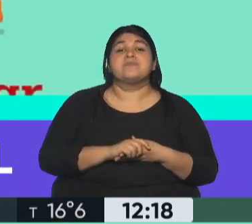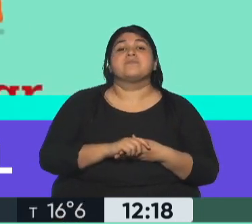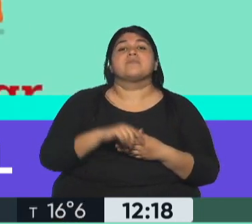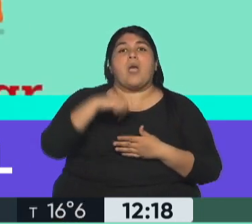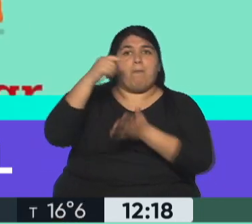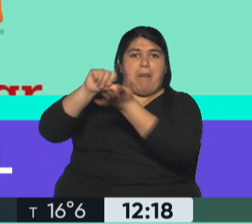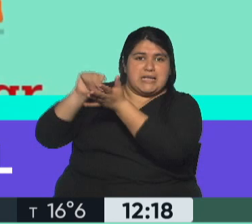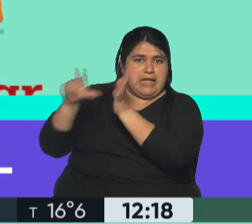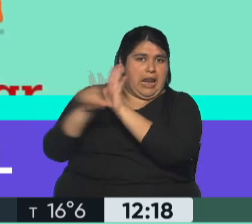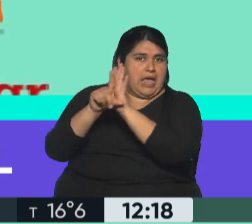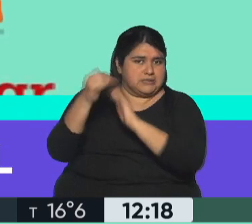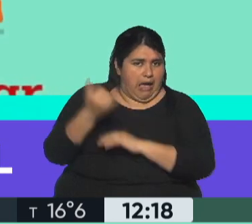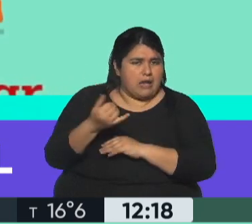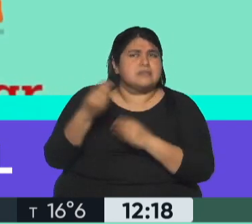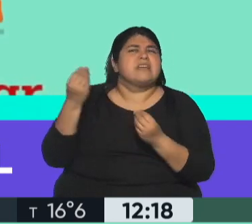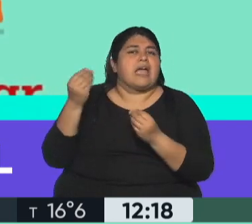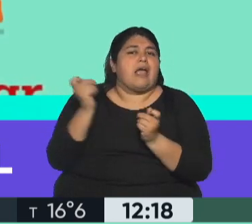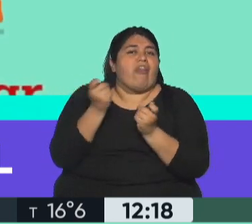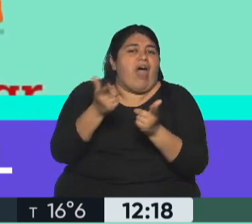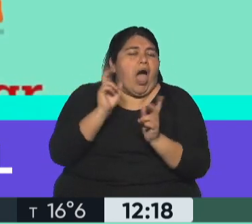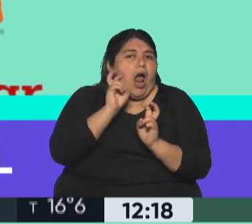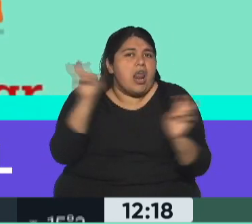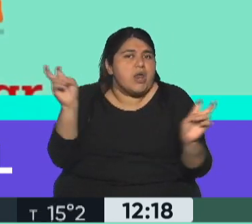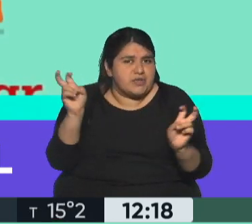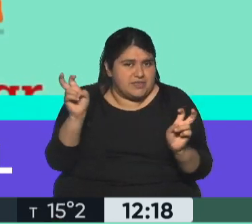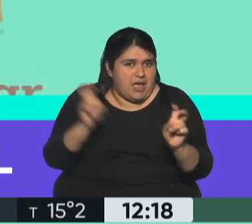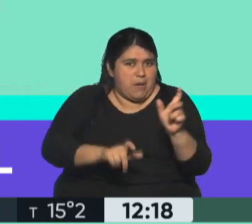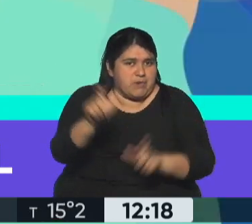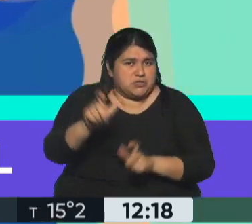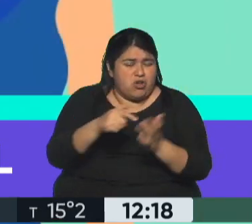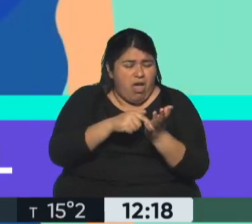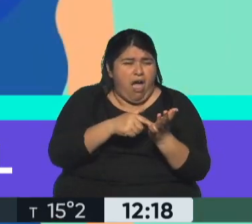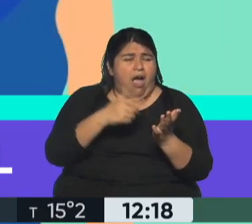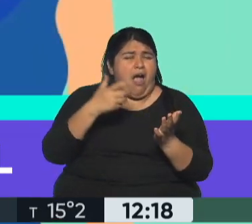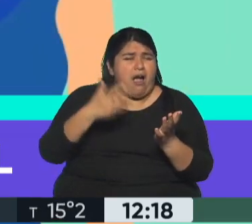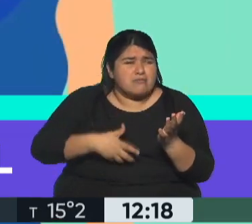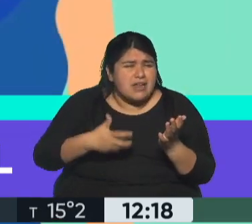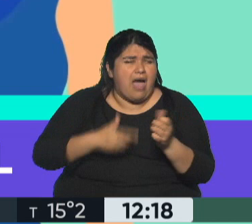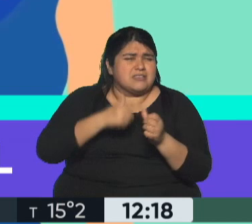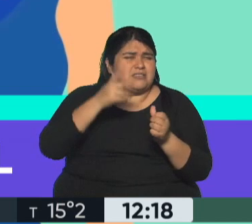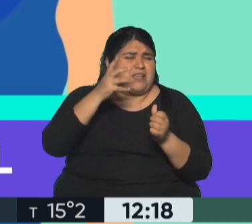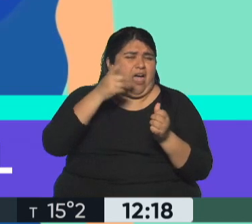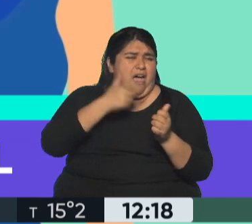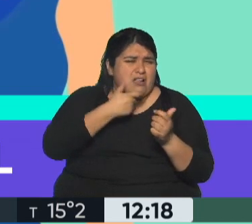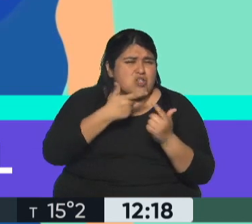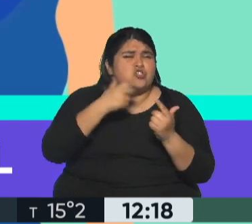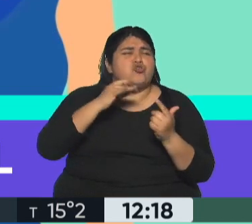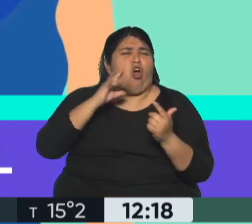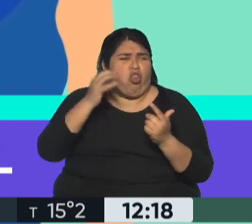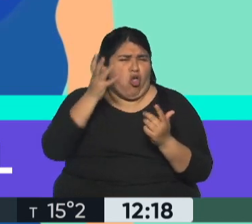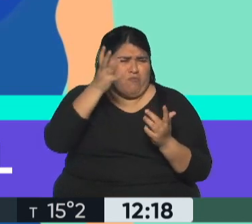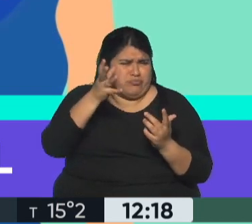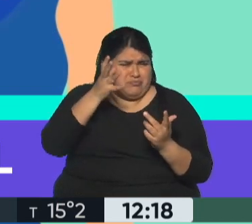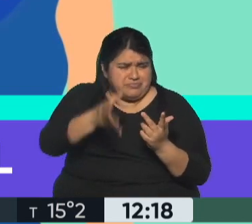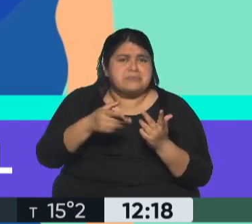busca advertir a la sociedad sobre los productos que tienen un alto contenido de grasas y azúcares con el objetivo de ayudar a combatir